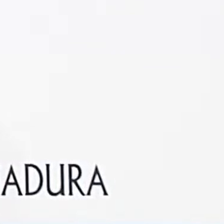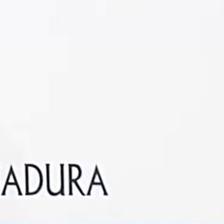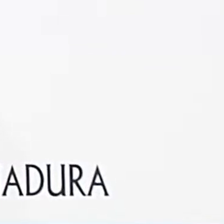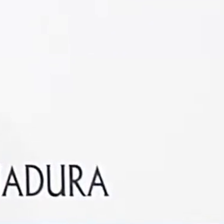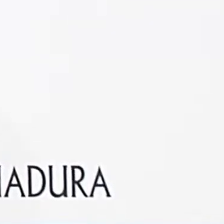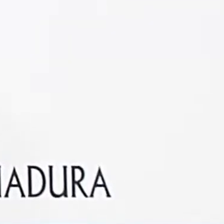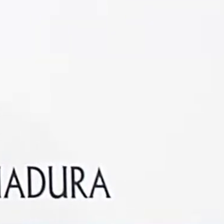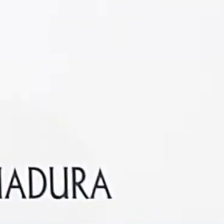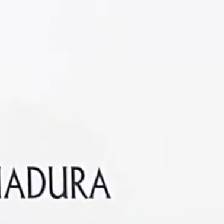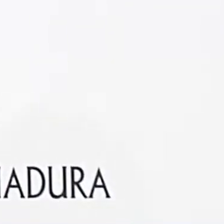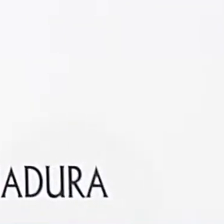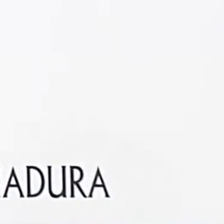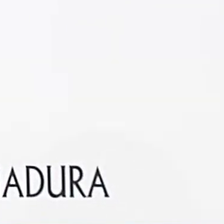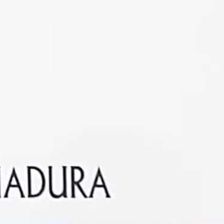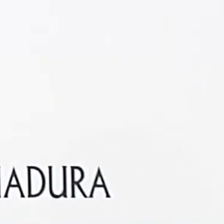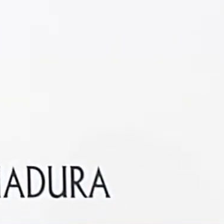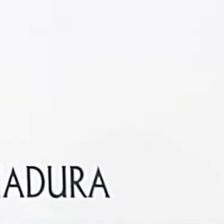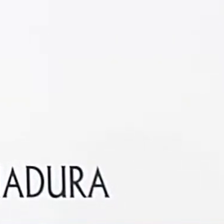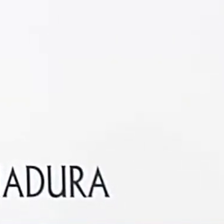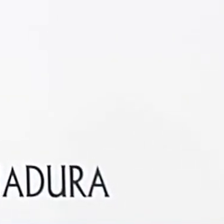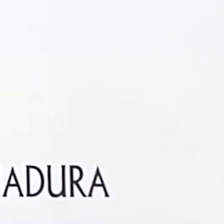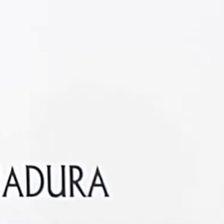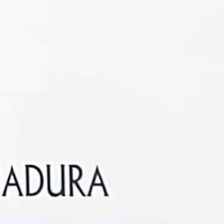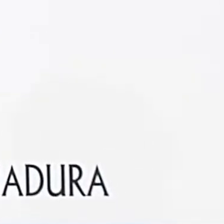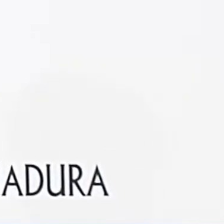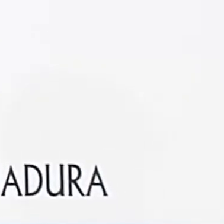No tengo ningún problema.